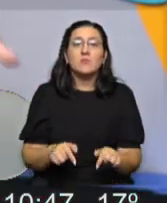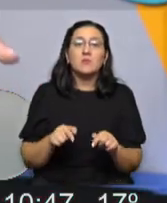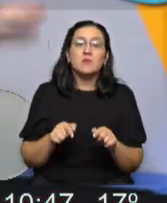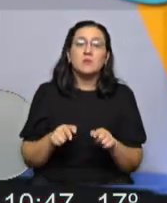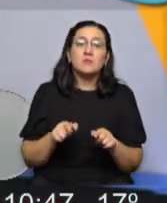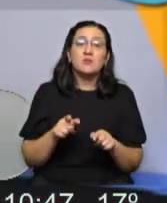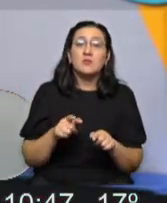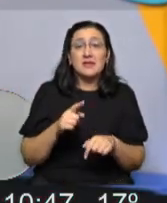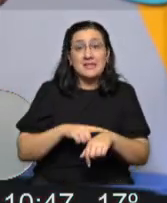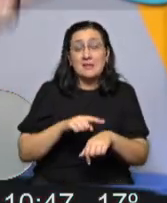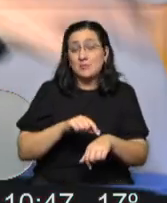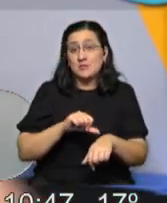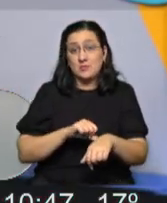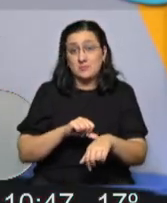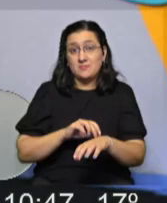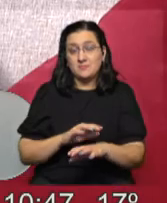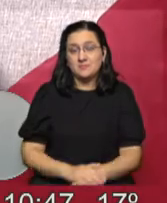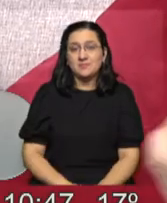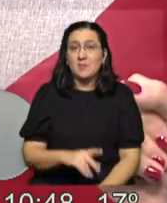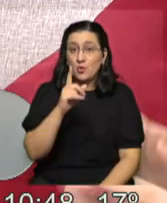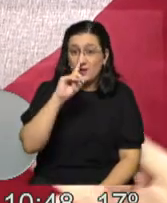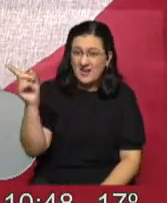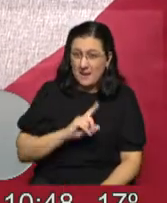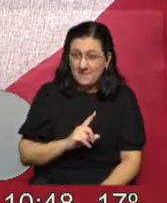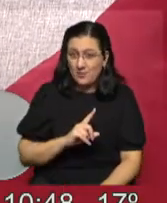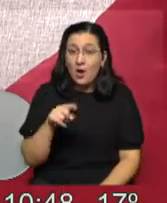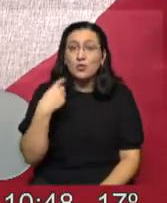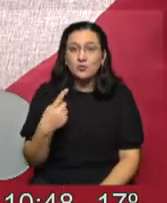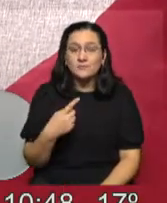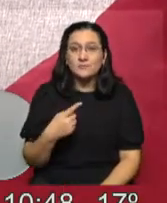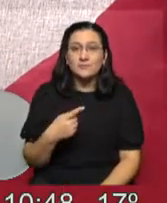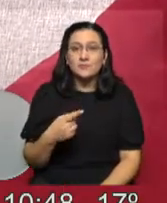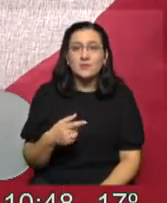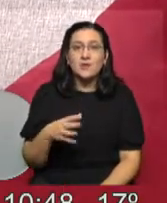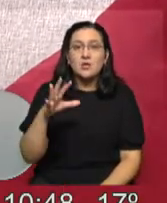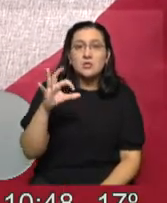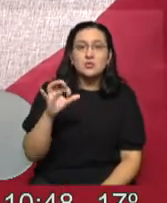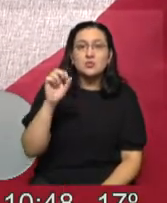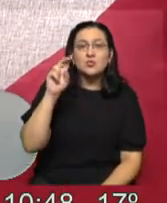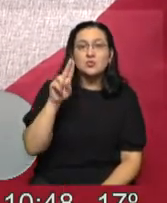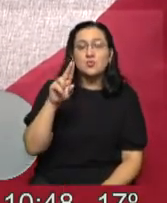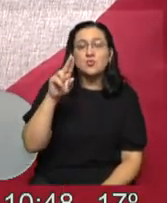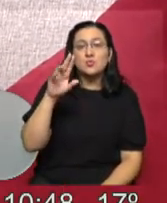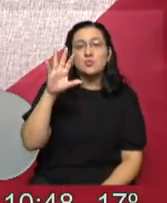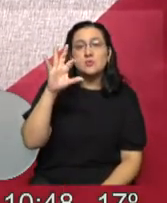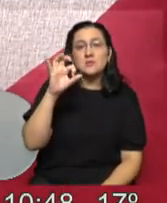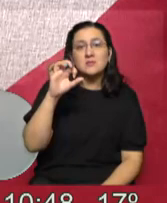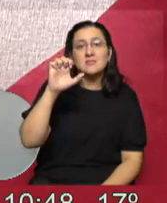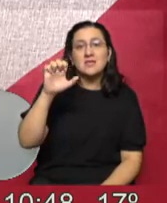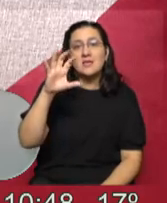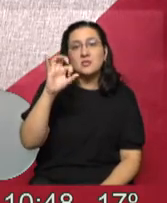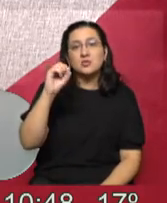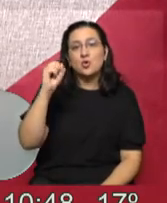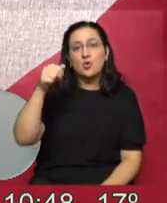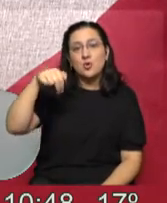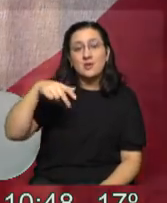se nos acaba el tiempo y estamos en la primera. Vamos rapidísimo. Succession, vamos a hablar rápido de Succession, que termina este fin de semana, este